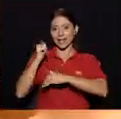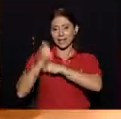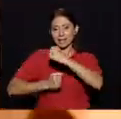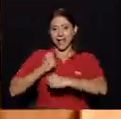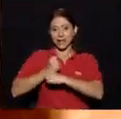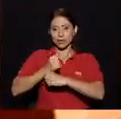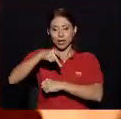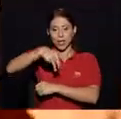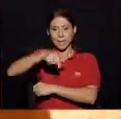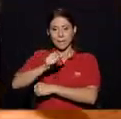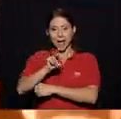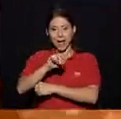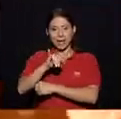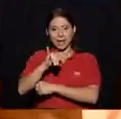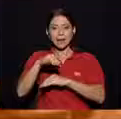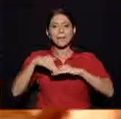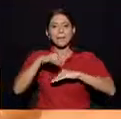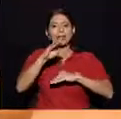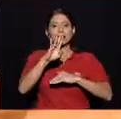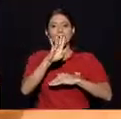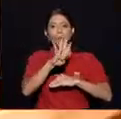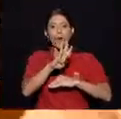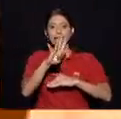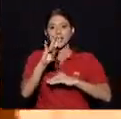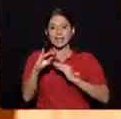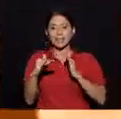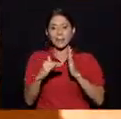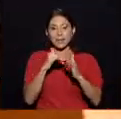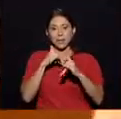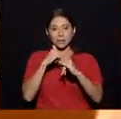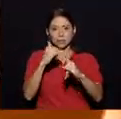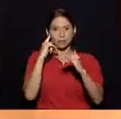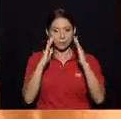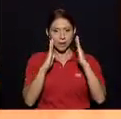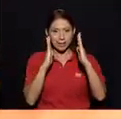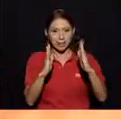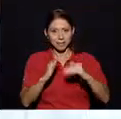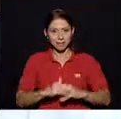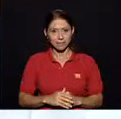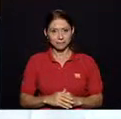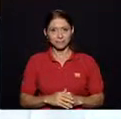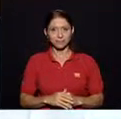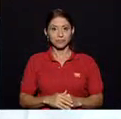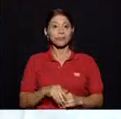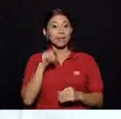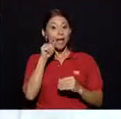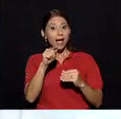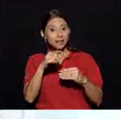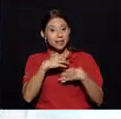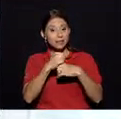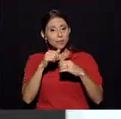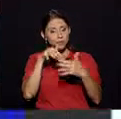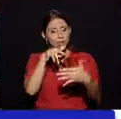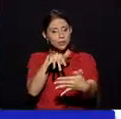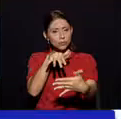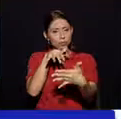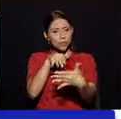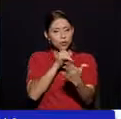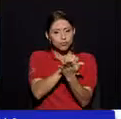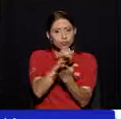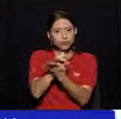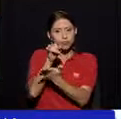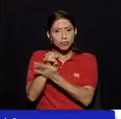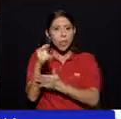el PANI tiene más de 47.000 denuncias por atender. En el estudio encontramos que las